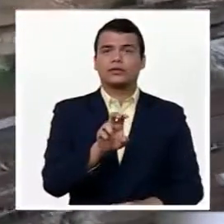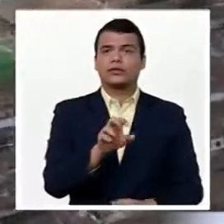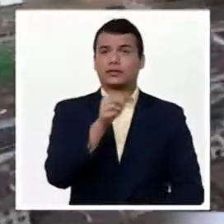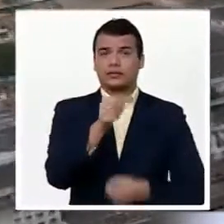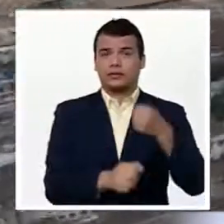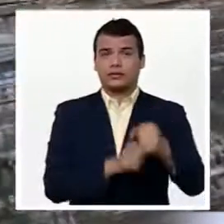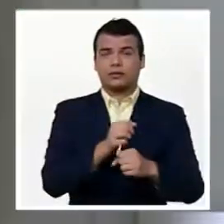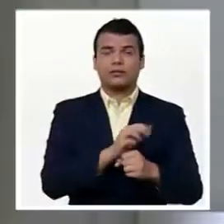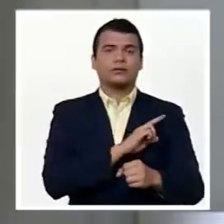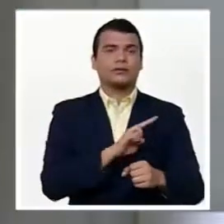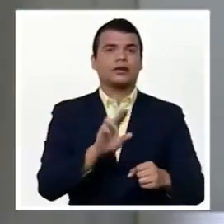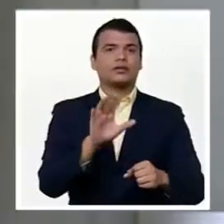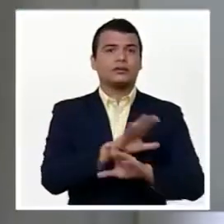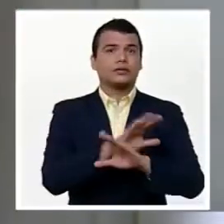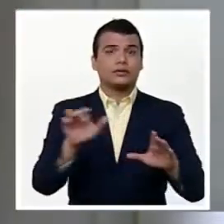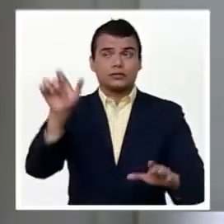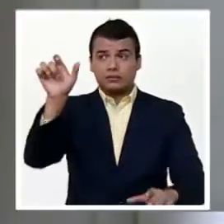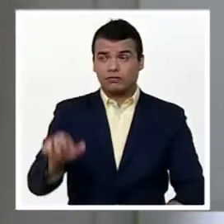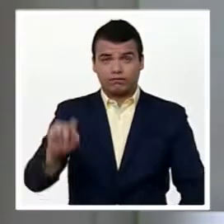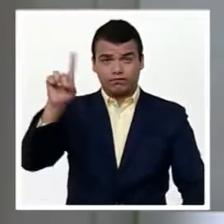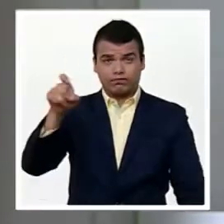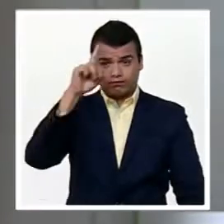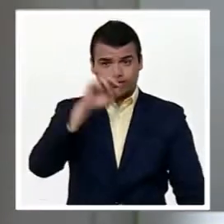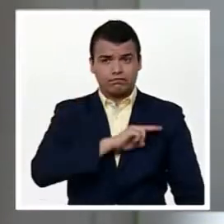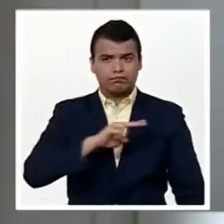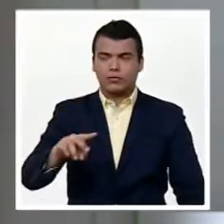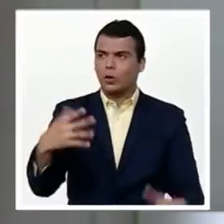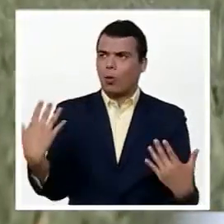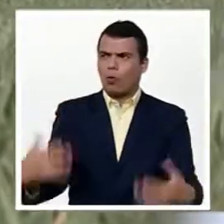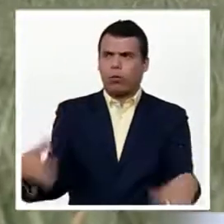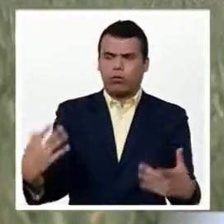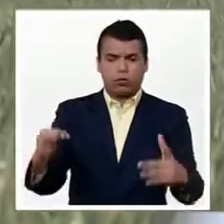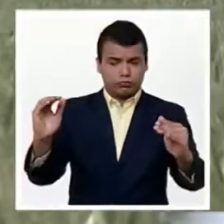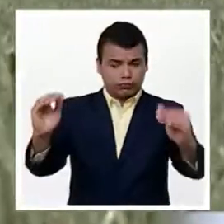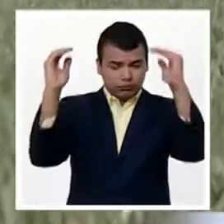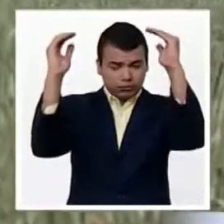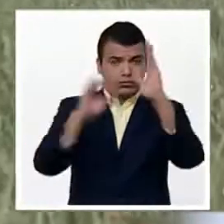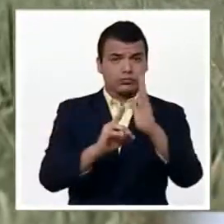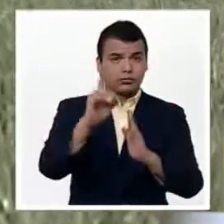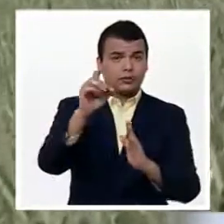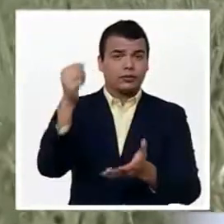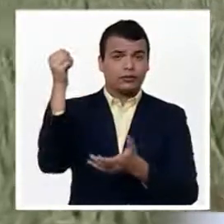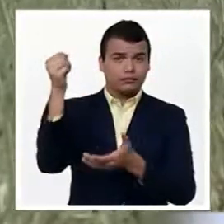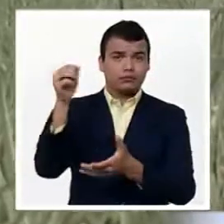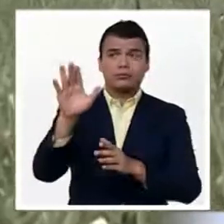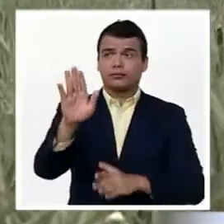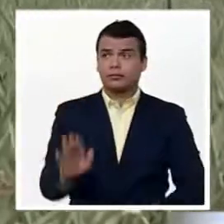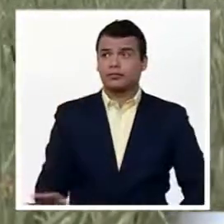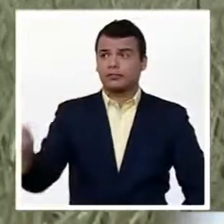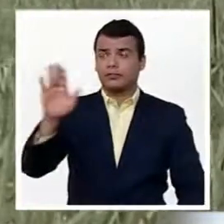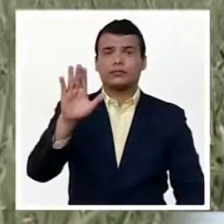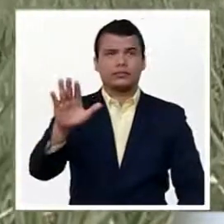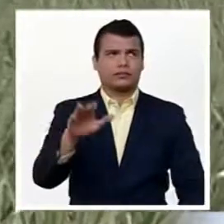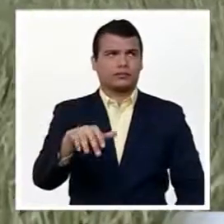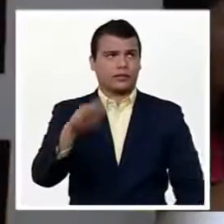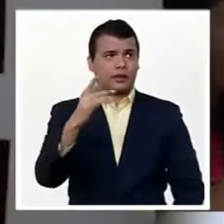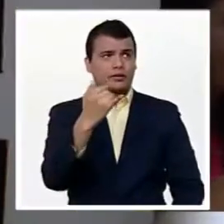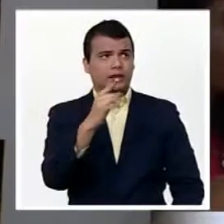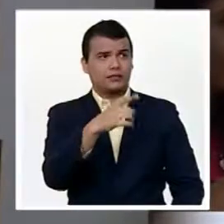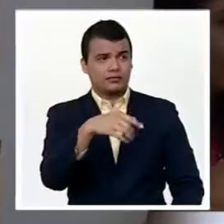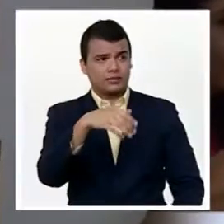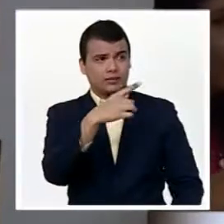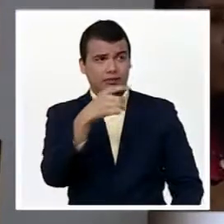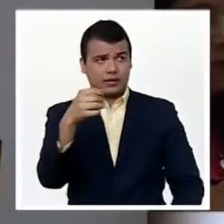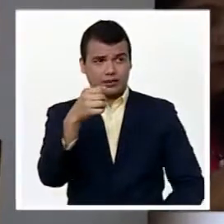del valle del cauca la gobernadora destacó el crecimiento y desarrollo económico que ha tenido el departamento son más de 100 años en